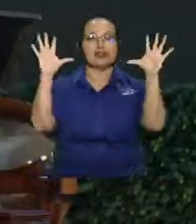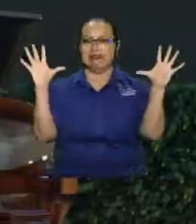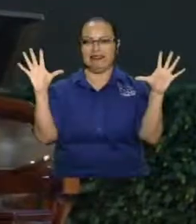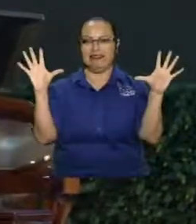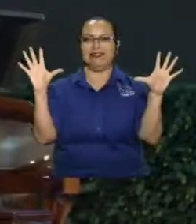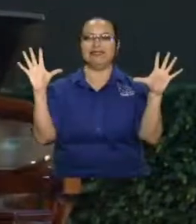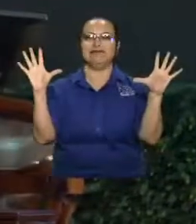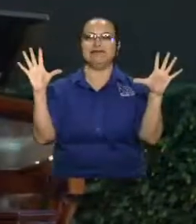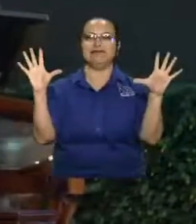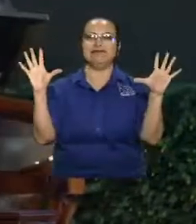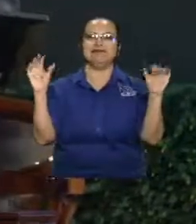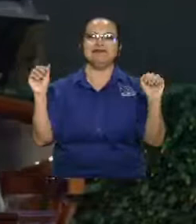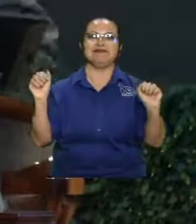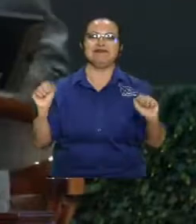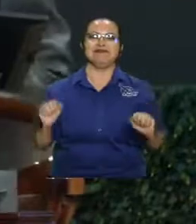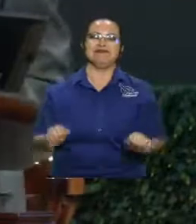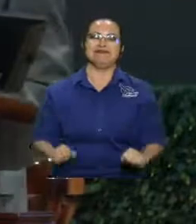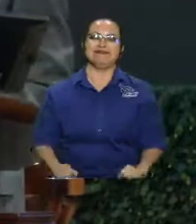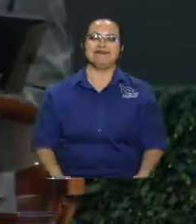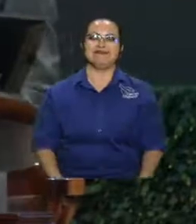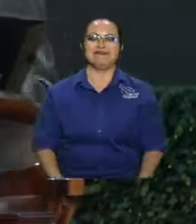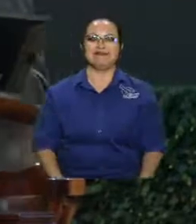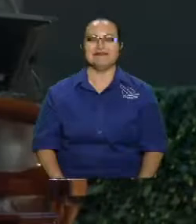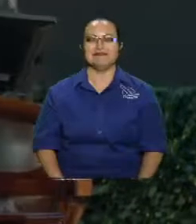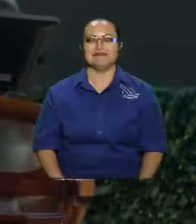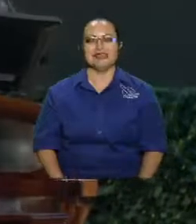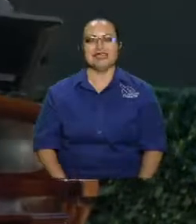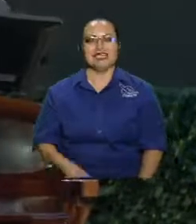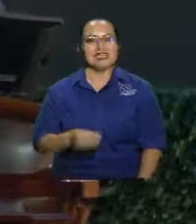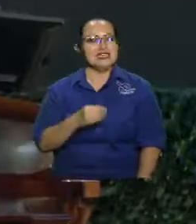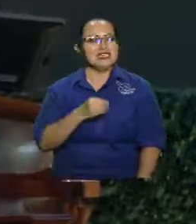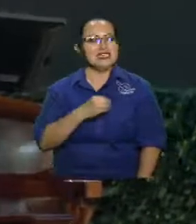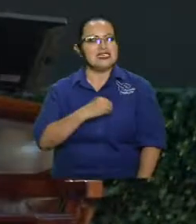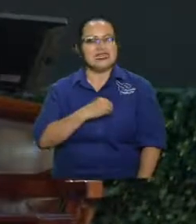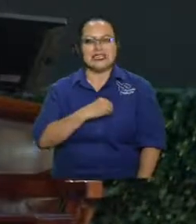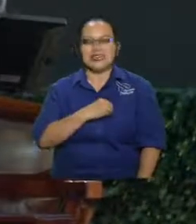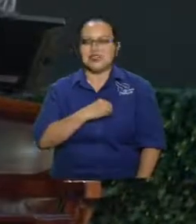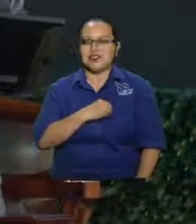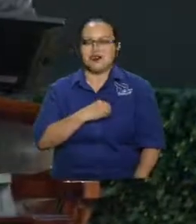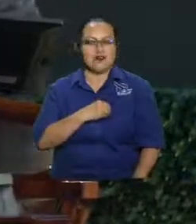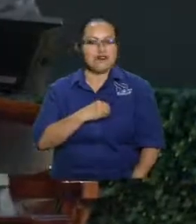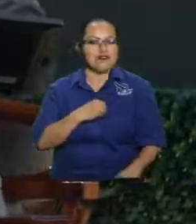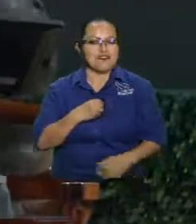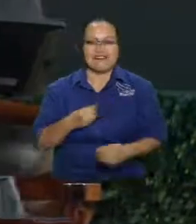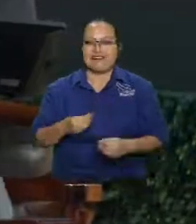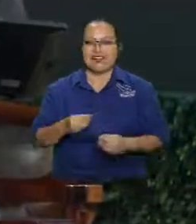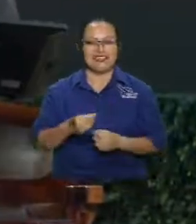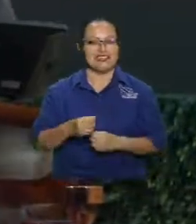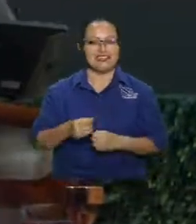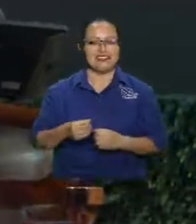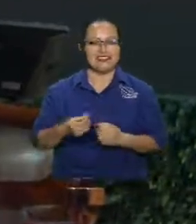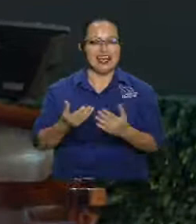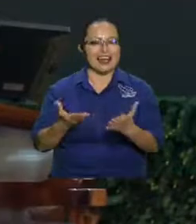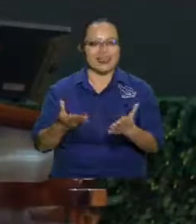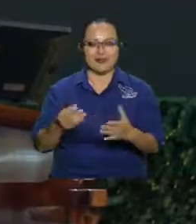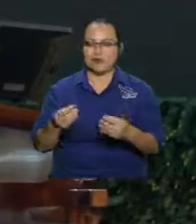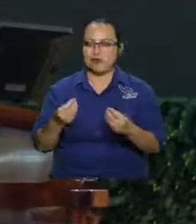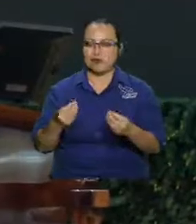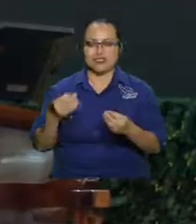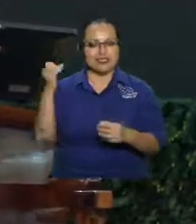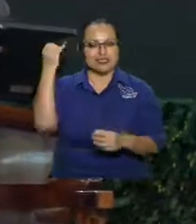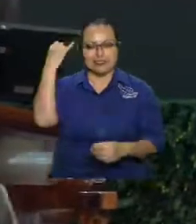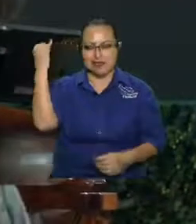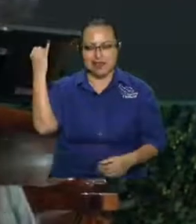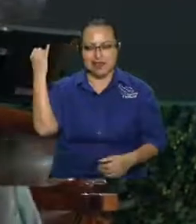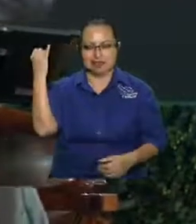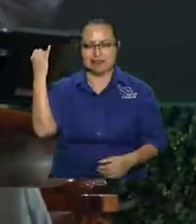Que este es bien tremendo, hermano. Pero es que se me amontonan un montón de ideas que yo quiero en el nombre del Señor. Ayúdame, Padre, porque, bueno,